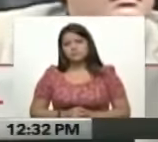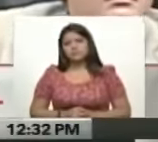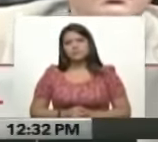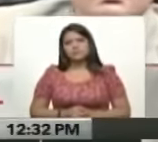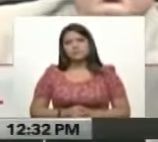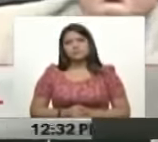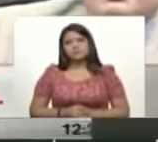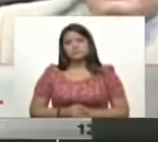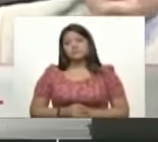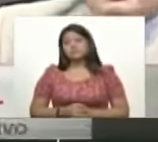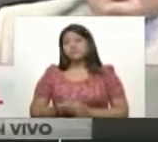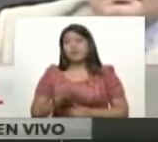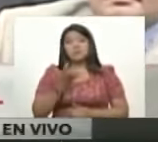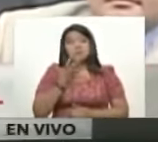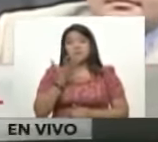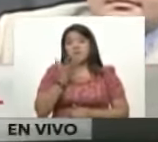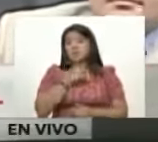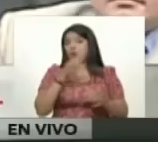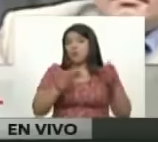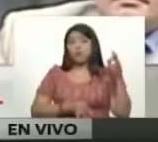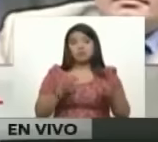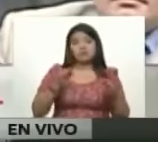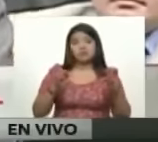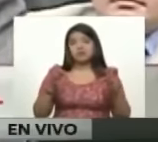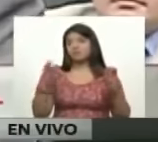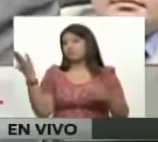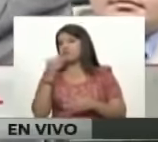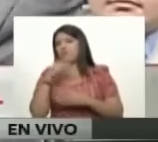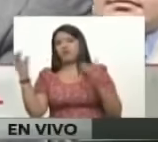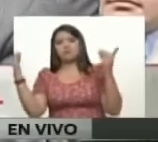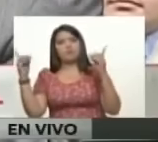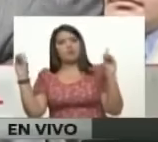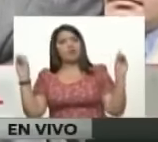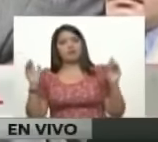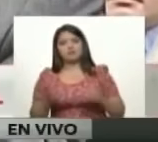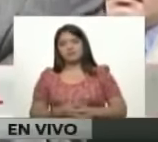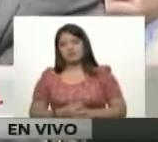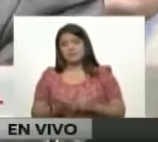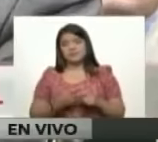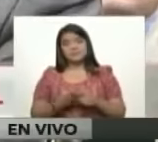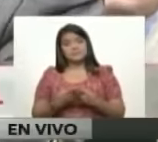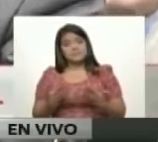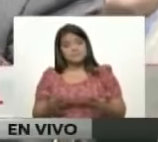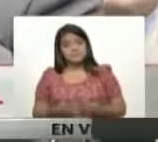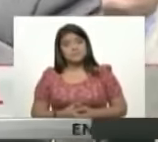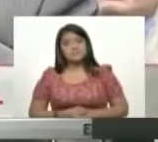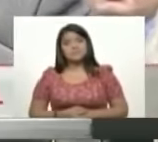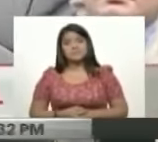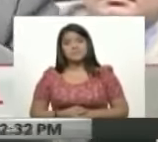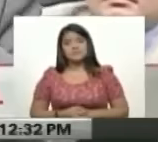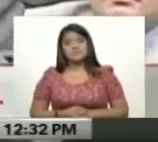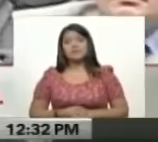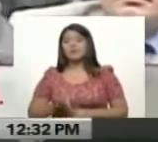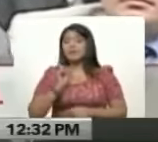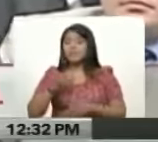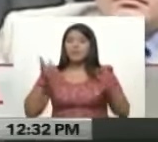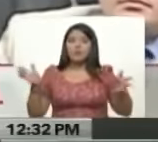sin justicia no hay democracia. Y por eso vamos a